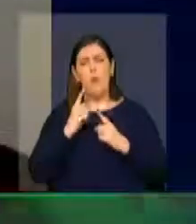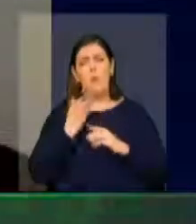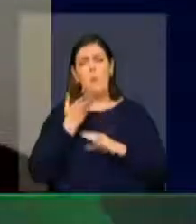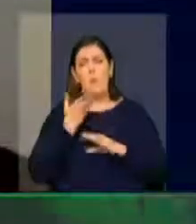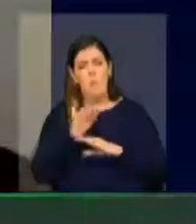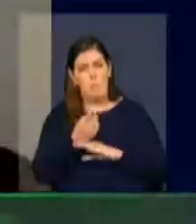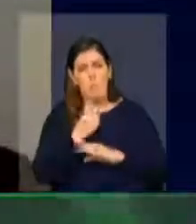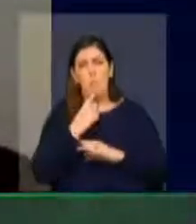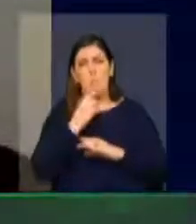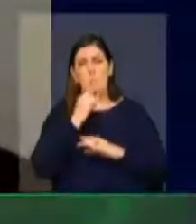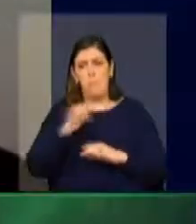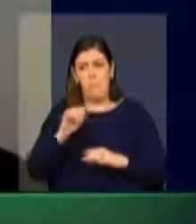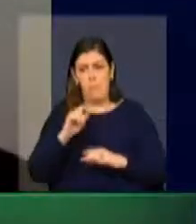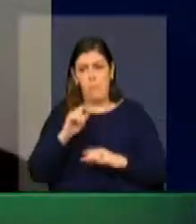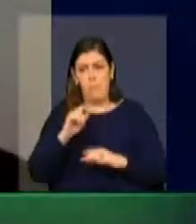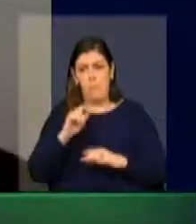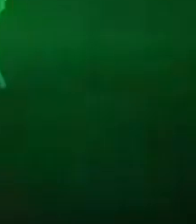en consecuencia como corresponde.